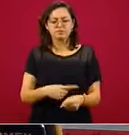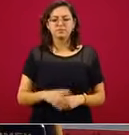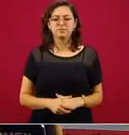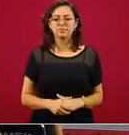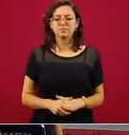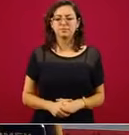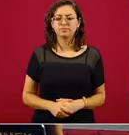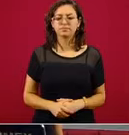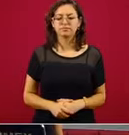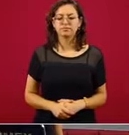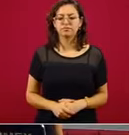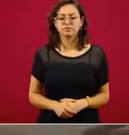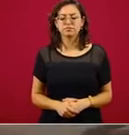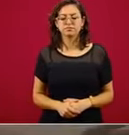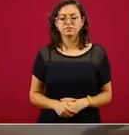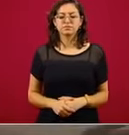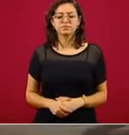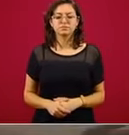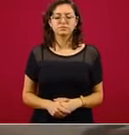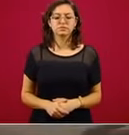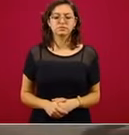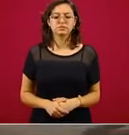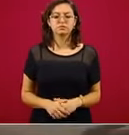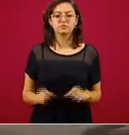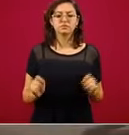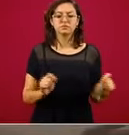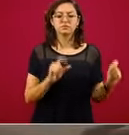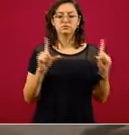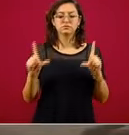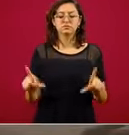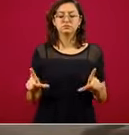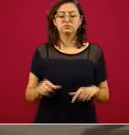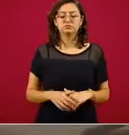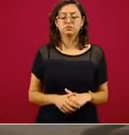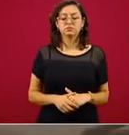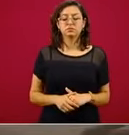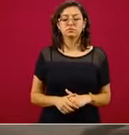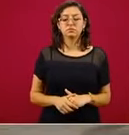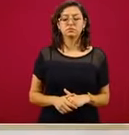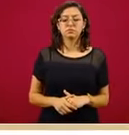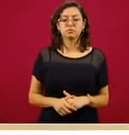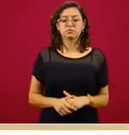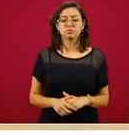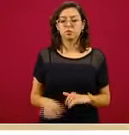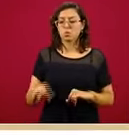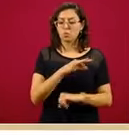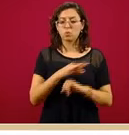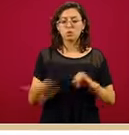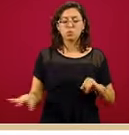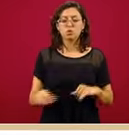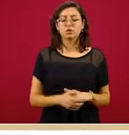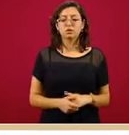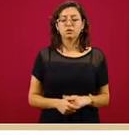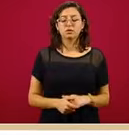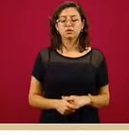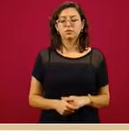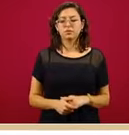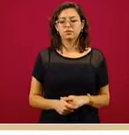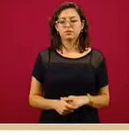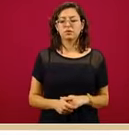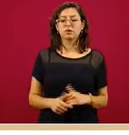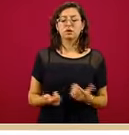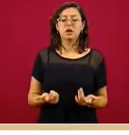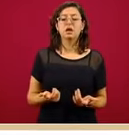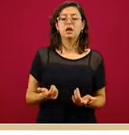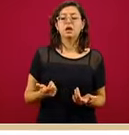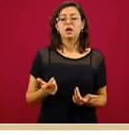sanas. Veamos la siguiente diapositiva, ya es casi la última de hecho. Son los índices de